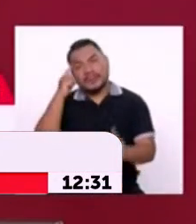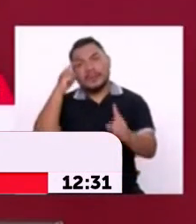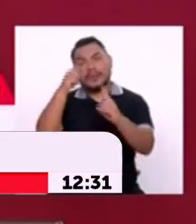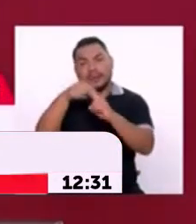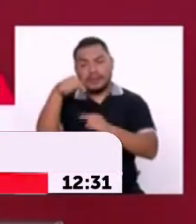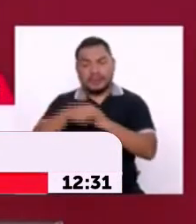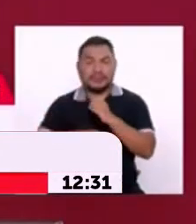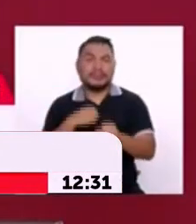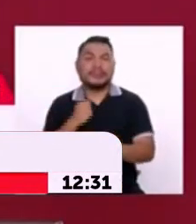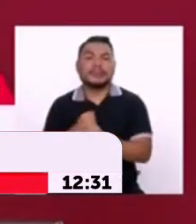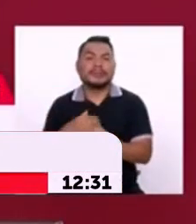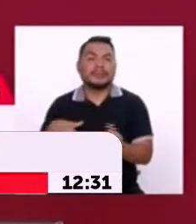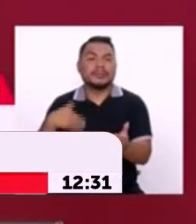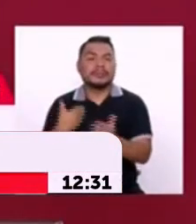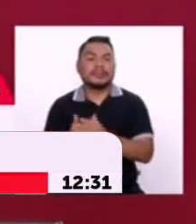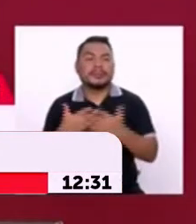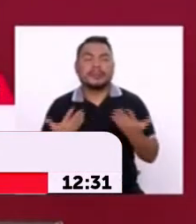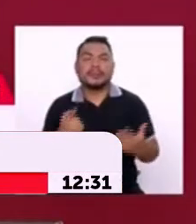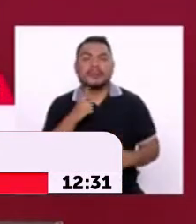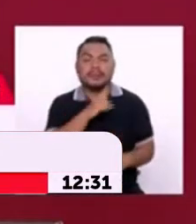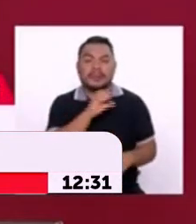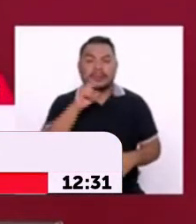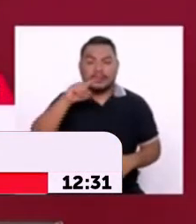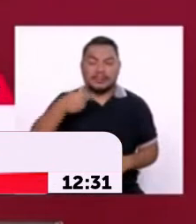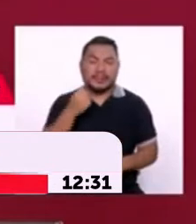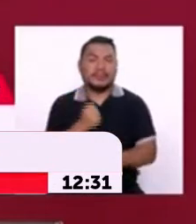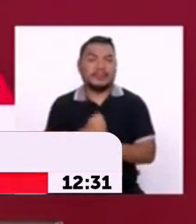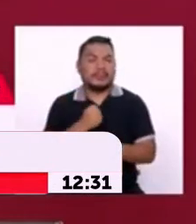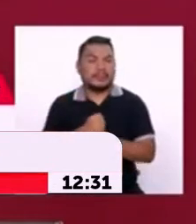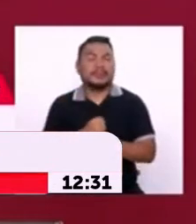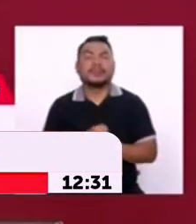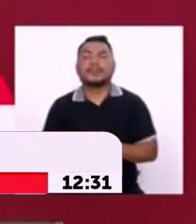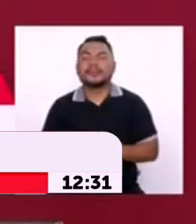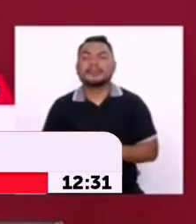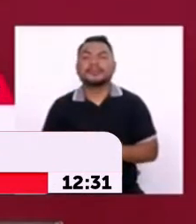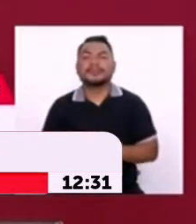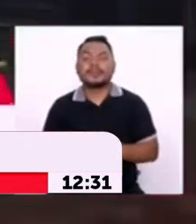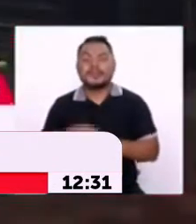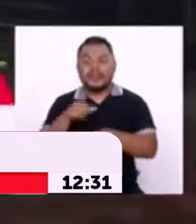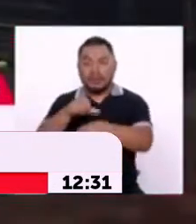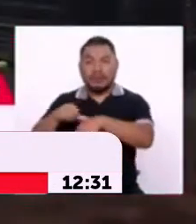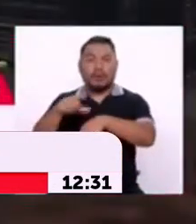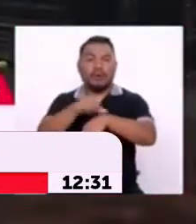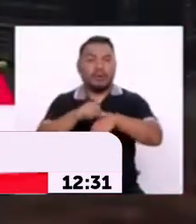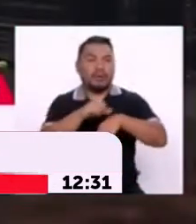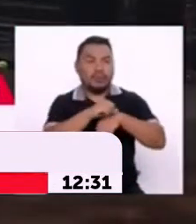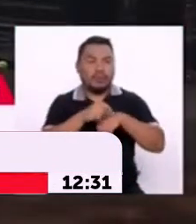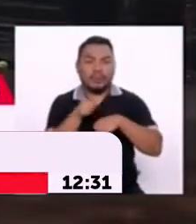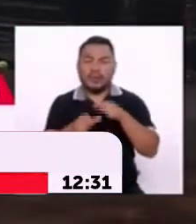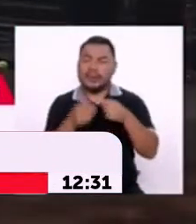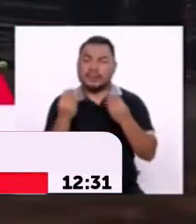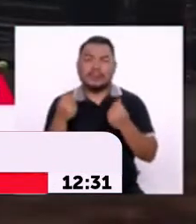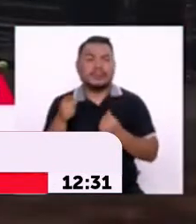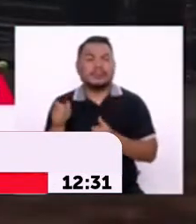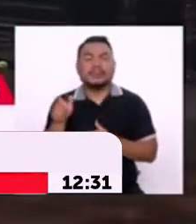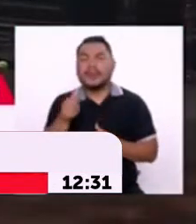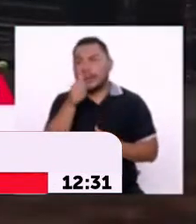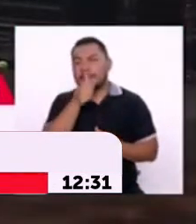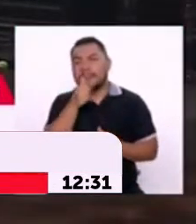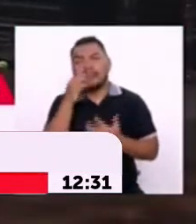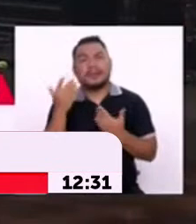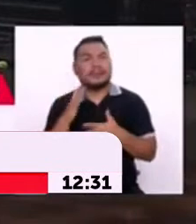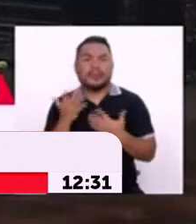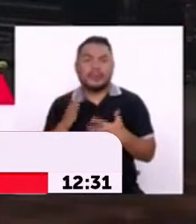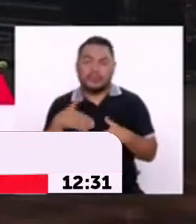meta para este año es llegar a las 100 mil operaciones. Nuestros pacientes no pueden esperar más